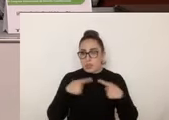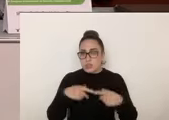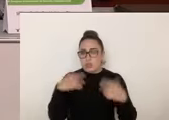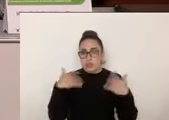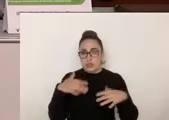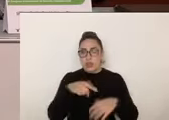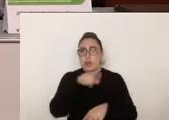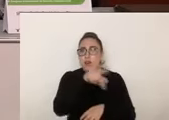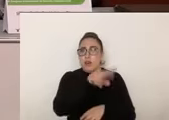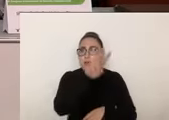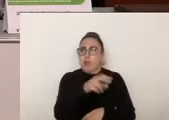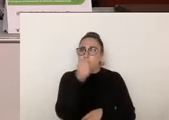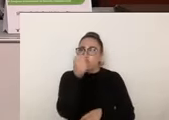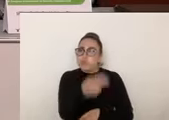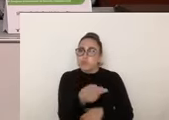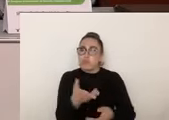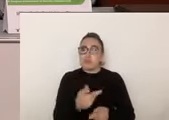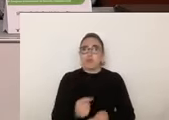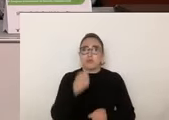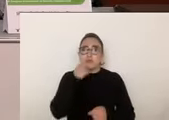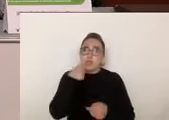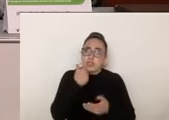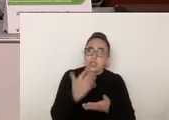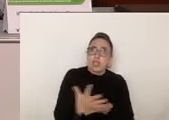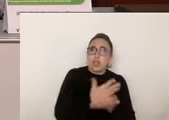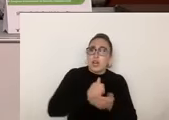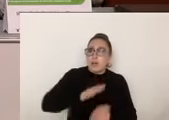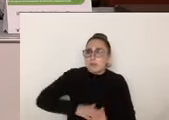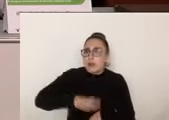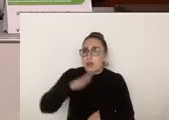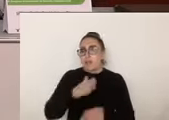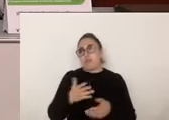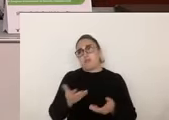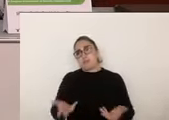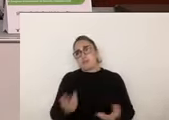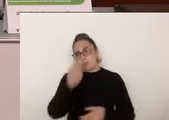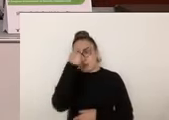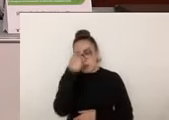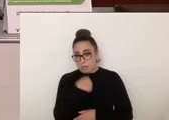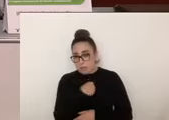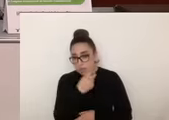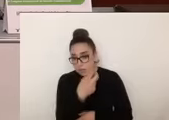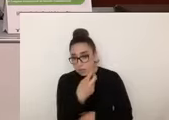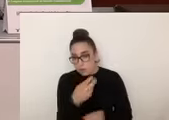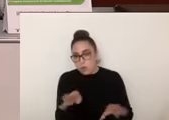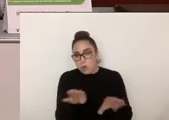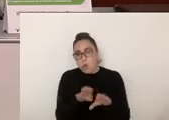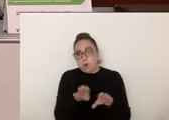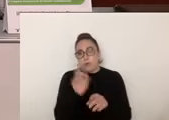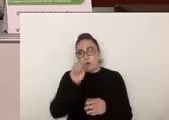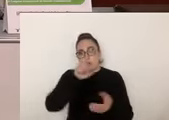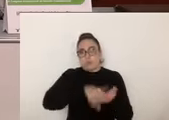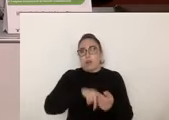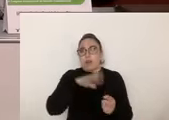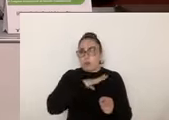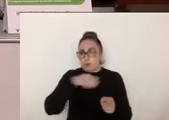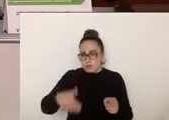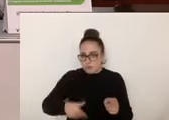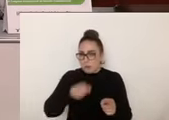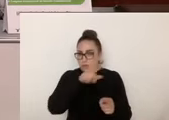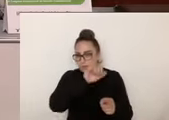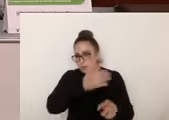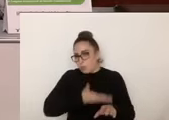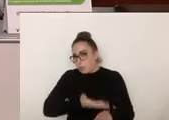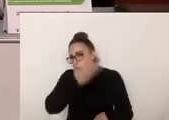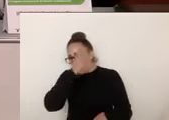social y después insisten en querer más. No, pues oye, a mí me parece que estos son el prototipo de culpabilidad. Tú eres muy culpable porque